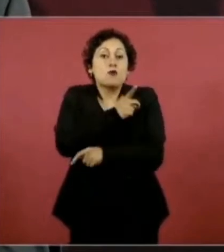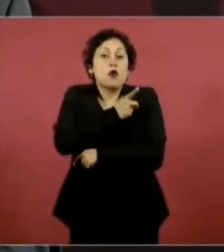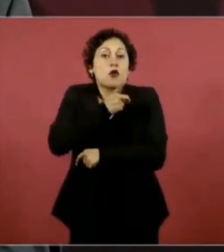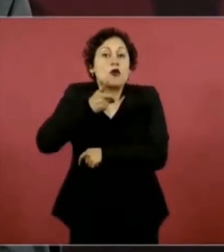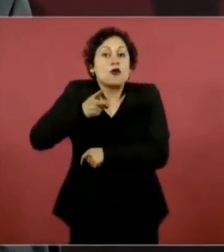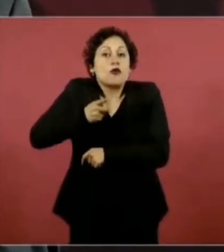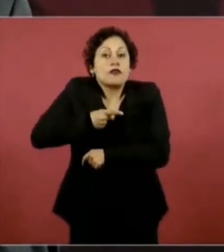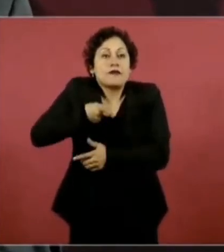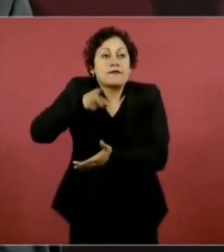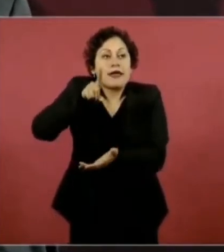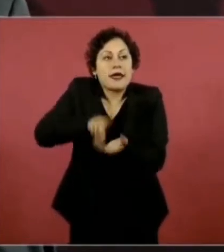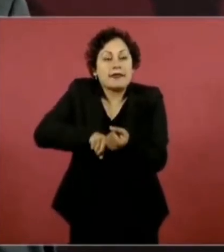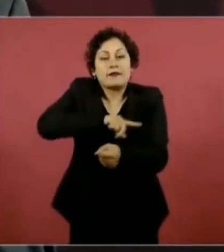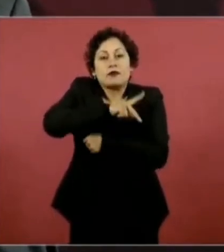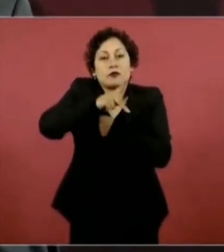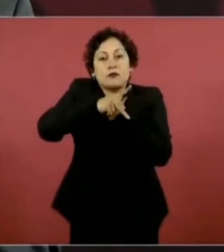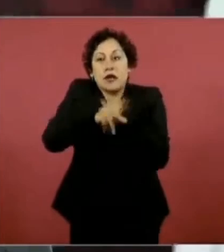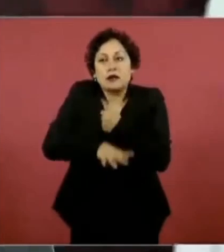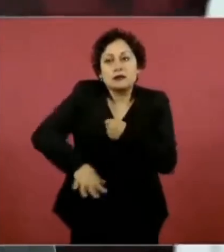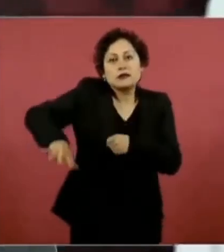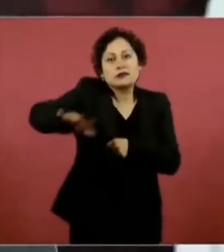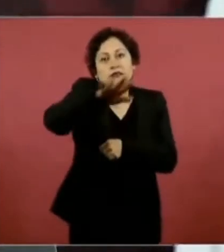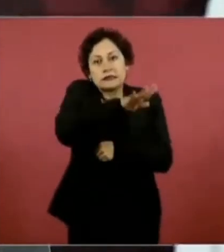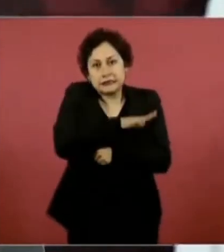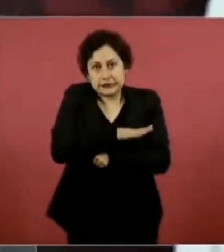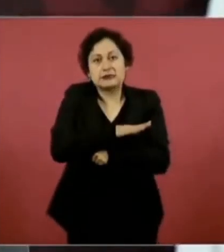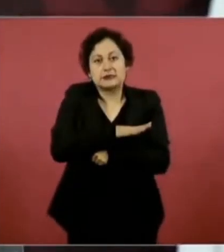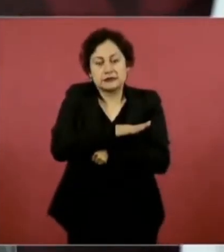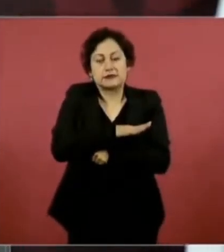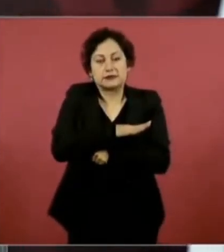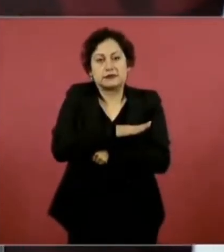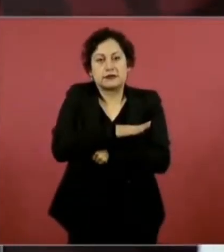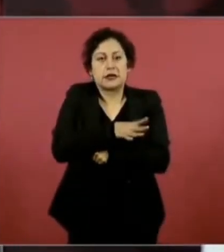son fundamentales en una democracia.